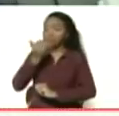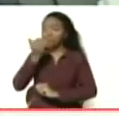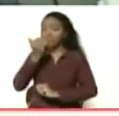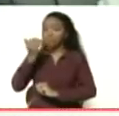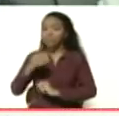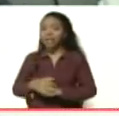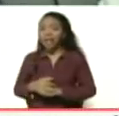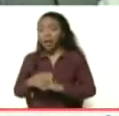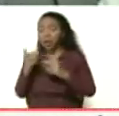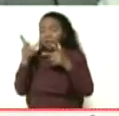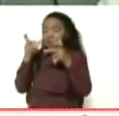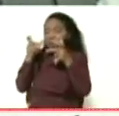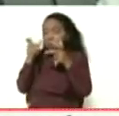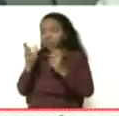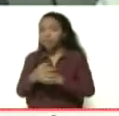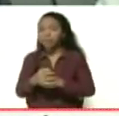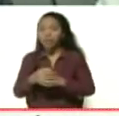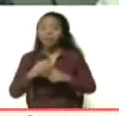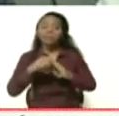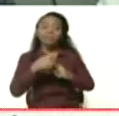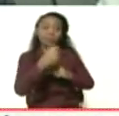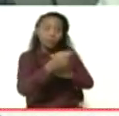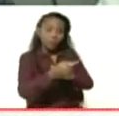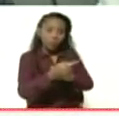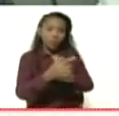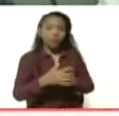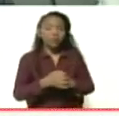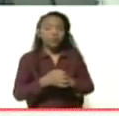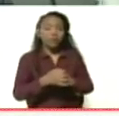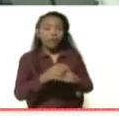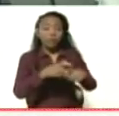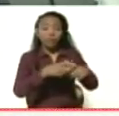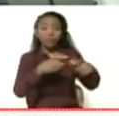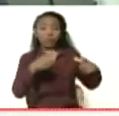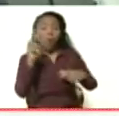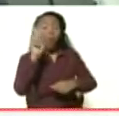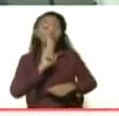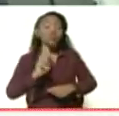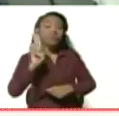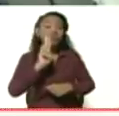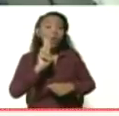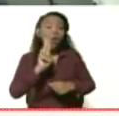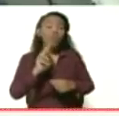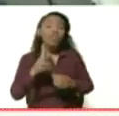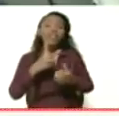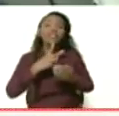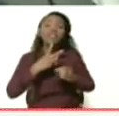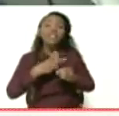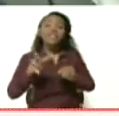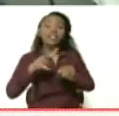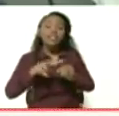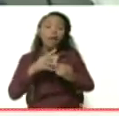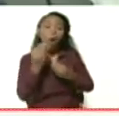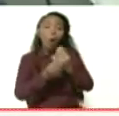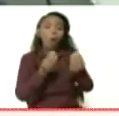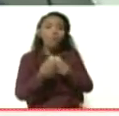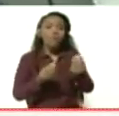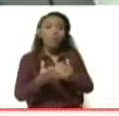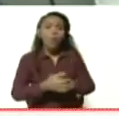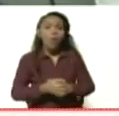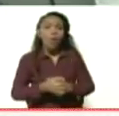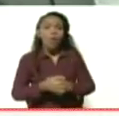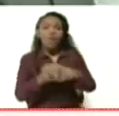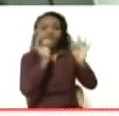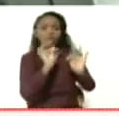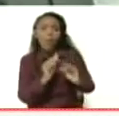Es lo que se oye. Por otro lado, el creciente uso de divisas como